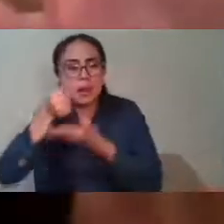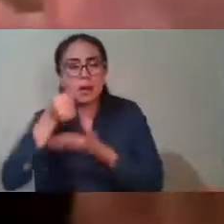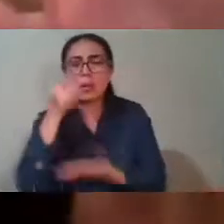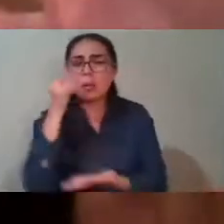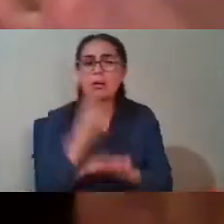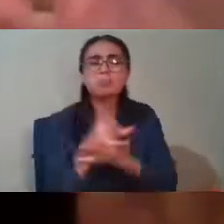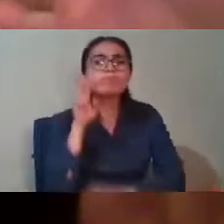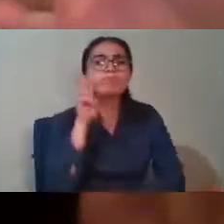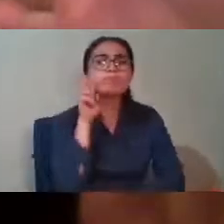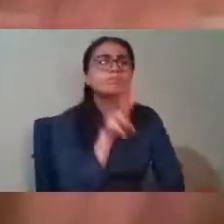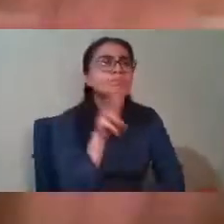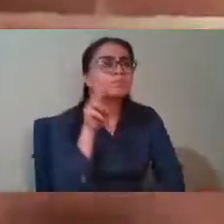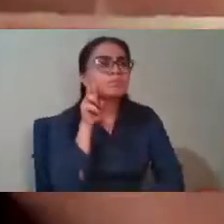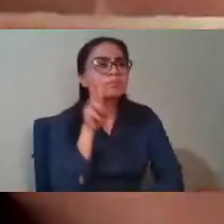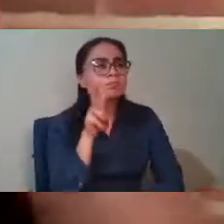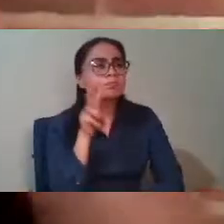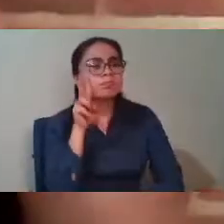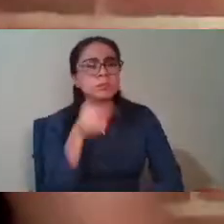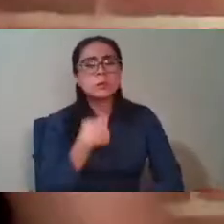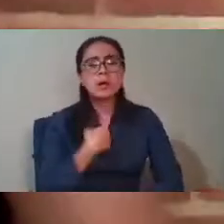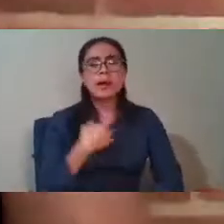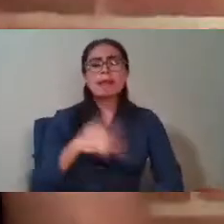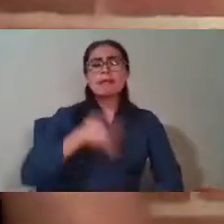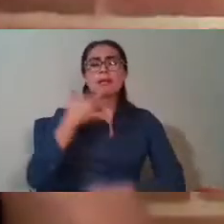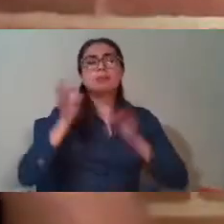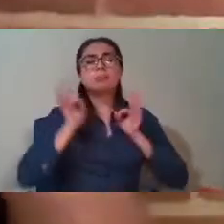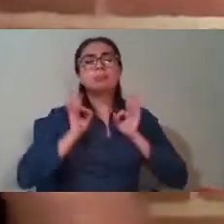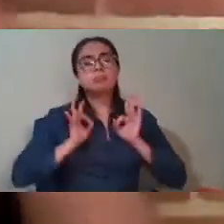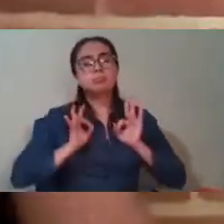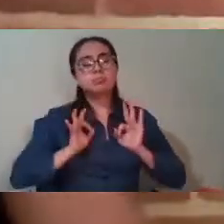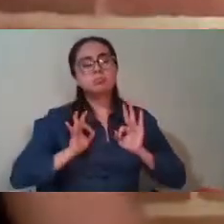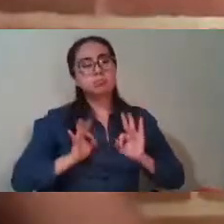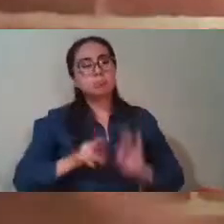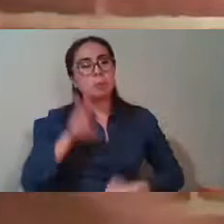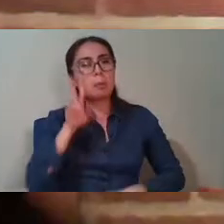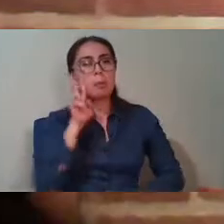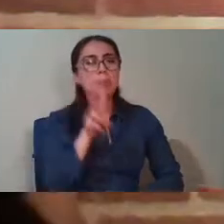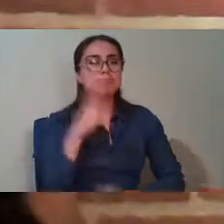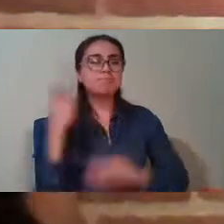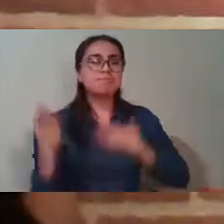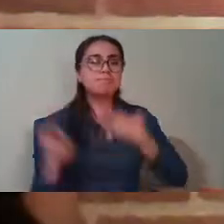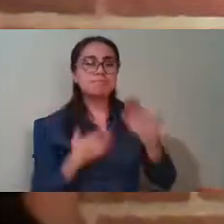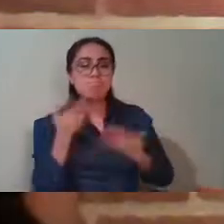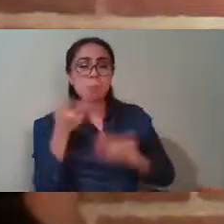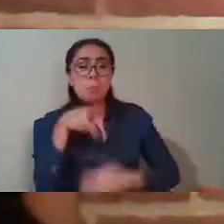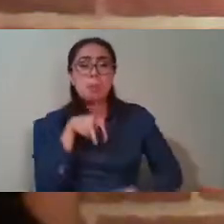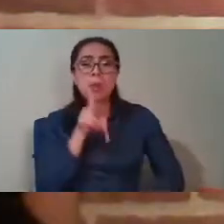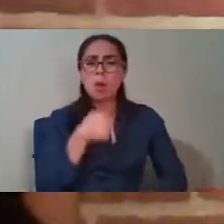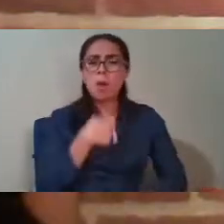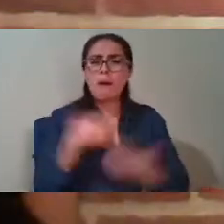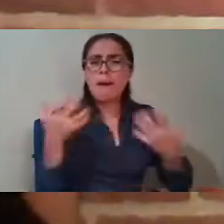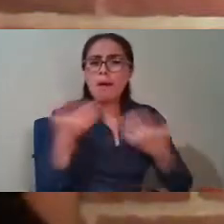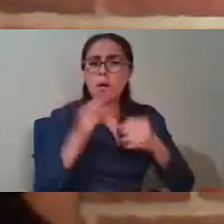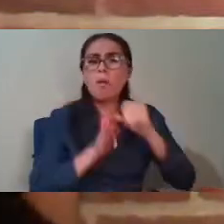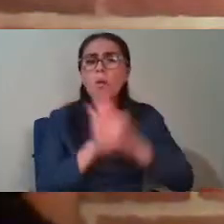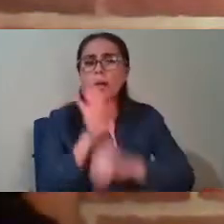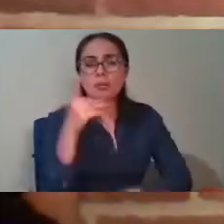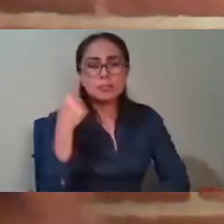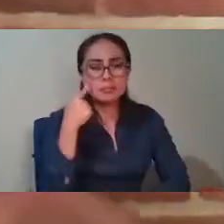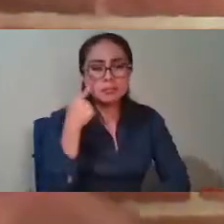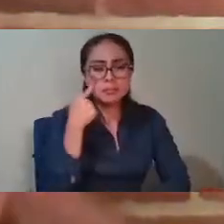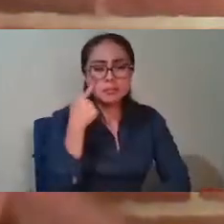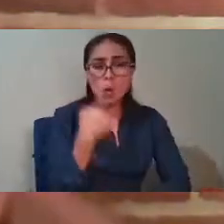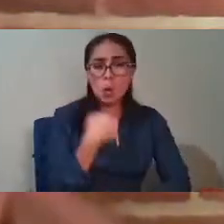me pone en un estado perfecto en el cual yo puedo fluir como espectador, pero puedo hacer algo que me da mucho resultado. Como